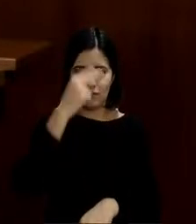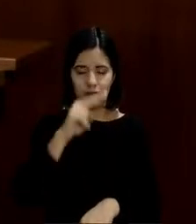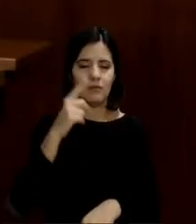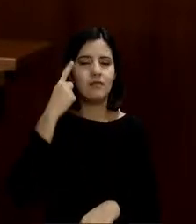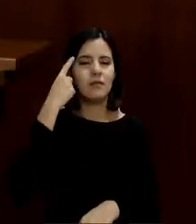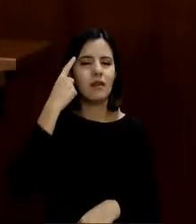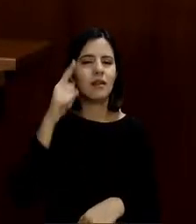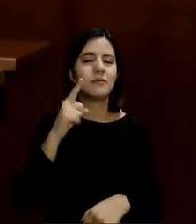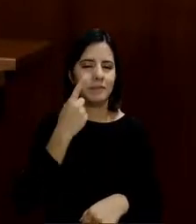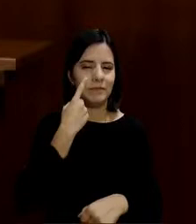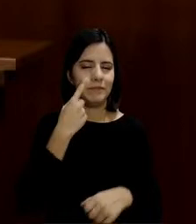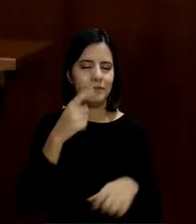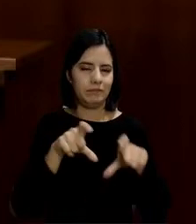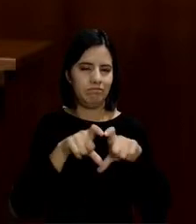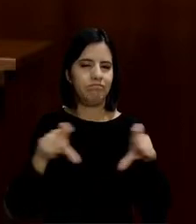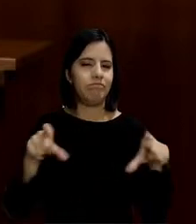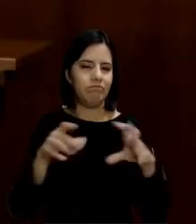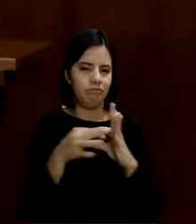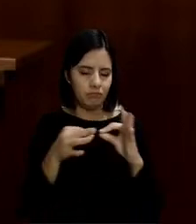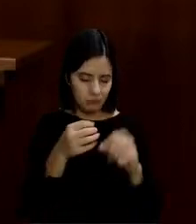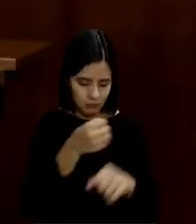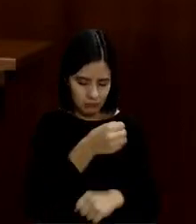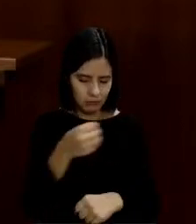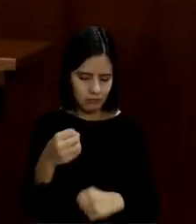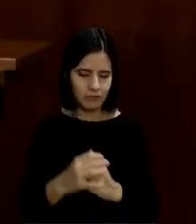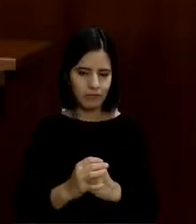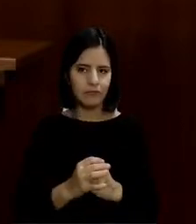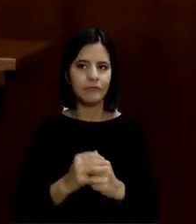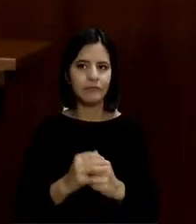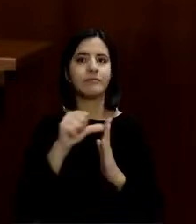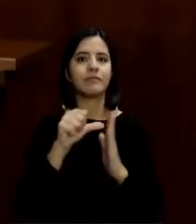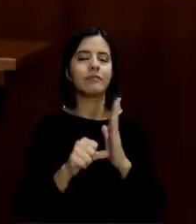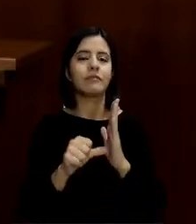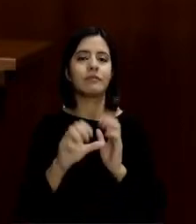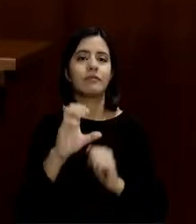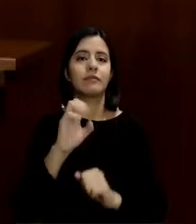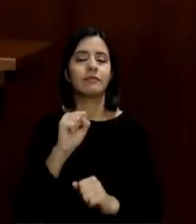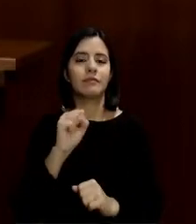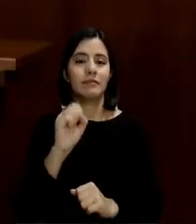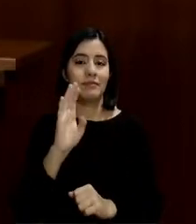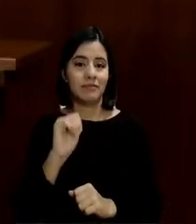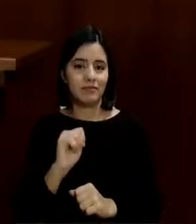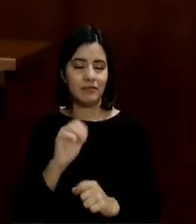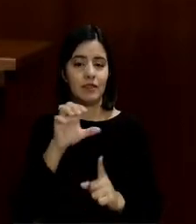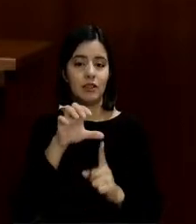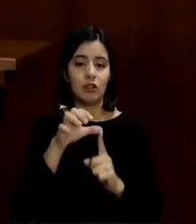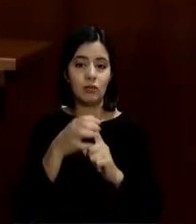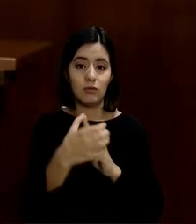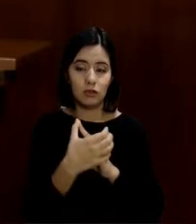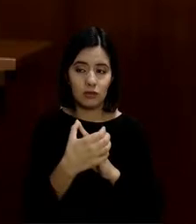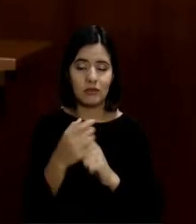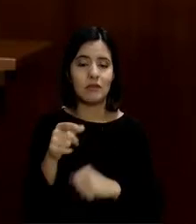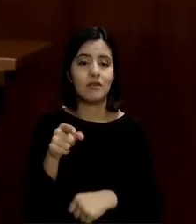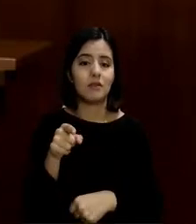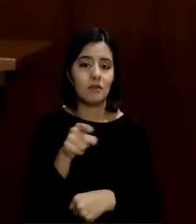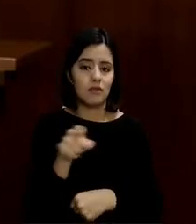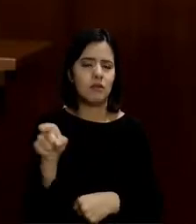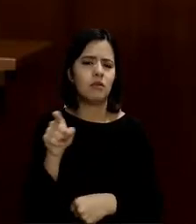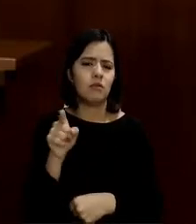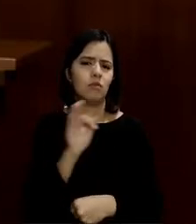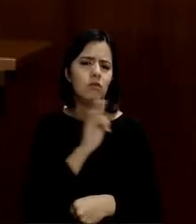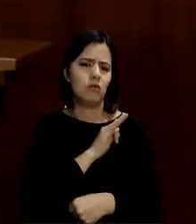quedar como sigue. Artículo 69. Las comisiones son las cuales contarán